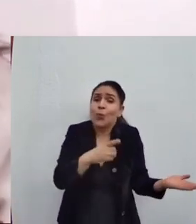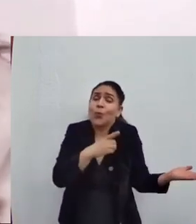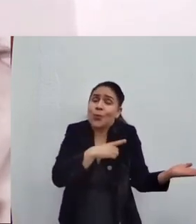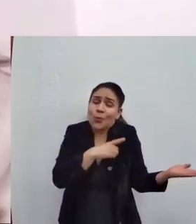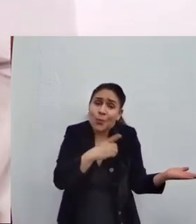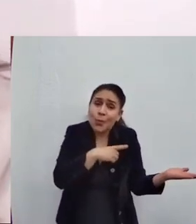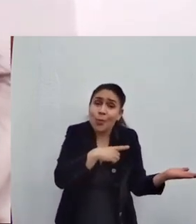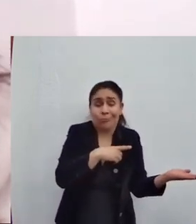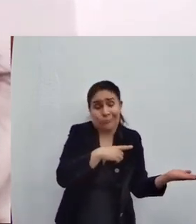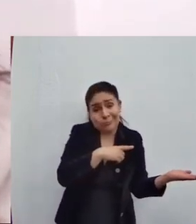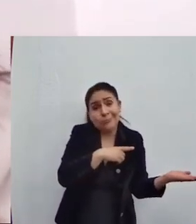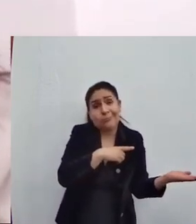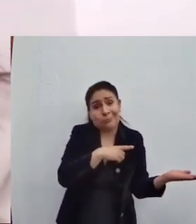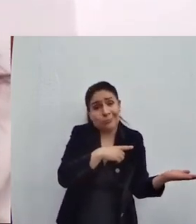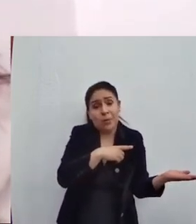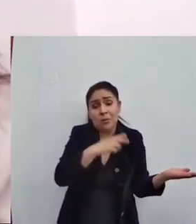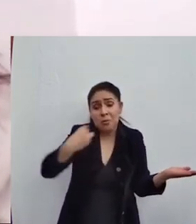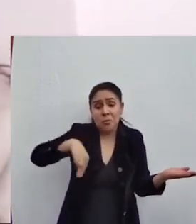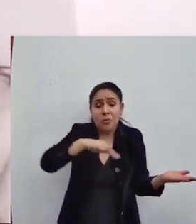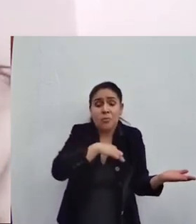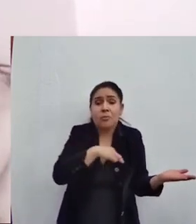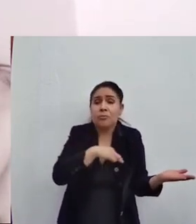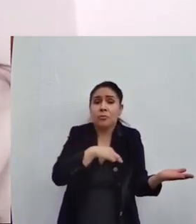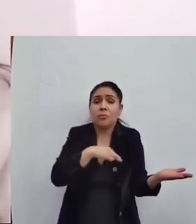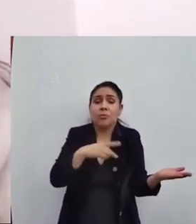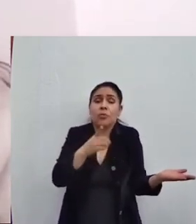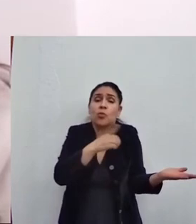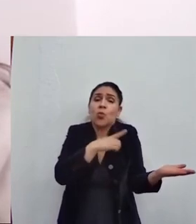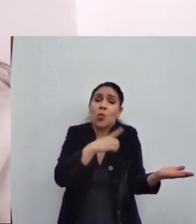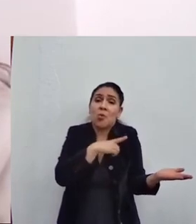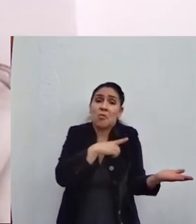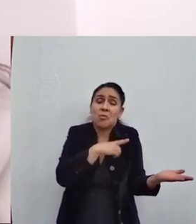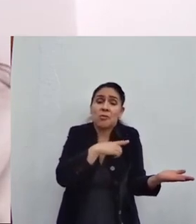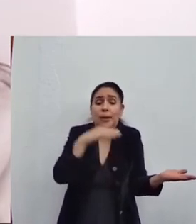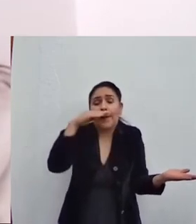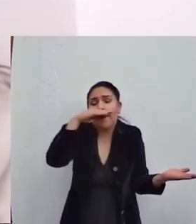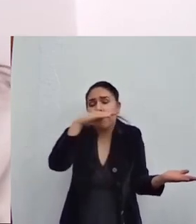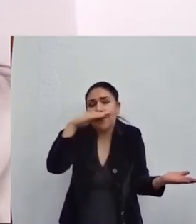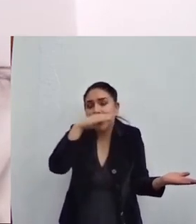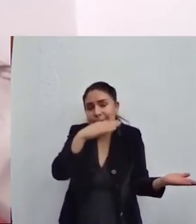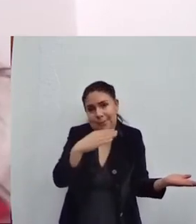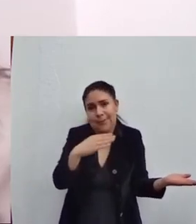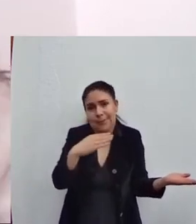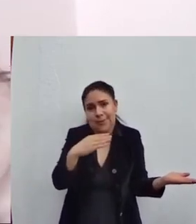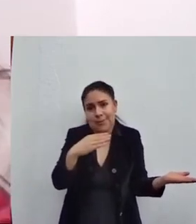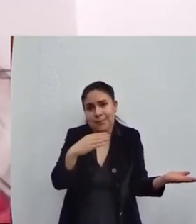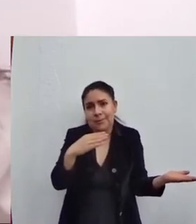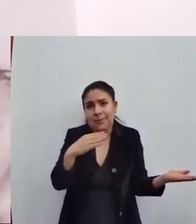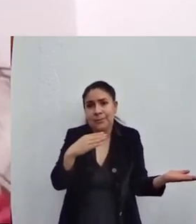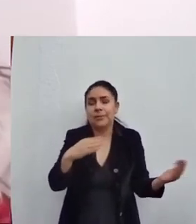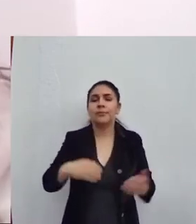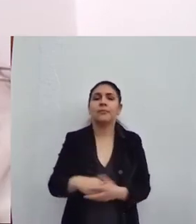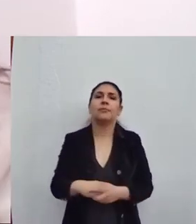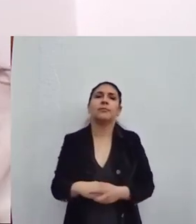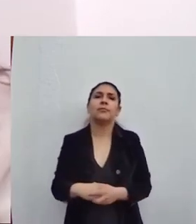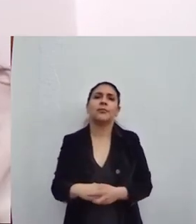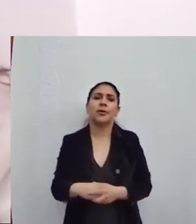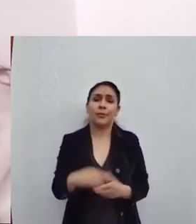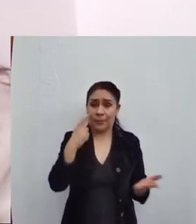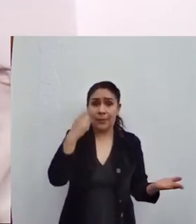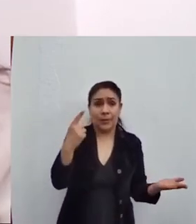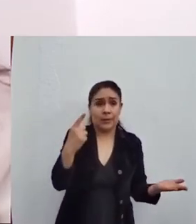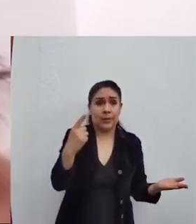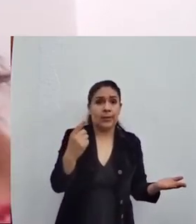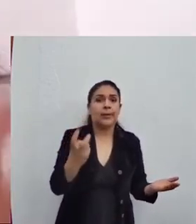pues unos civiles como cualquier otros, y estamos teniendo respuestas interesantísimas. Creo que eso es a donde tenemos que